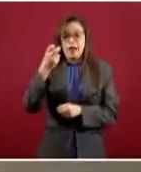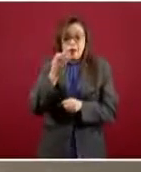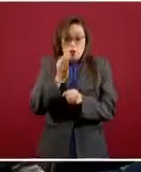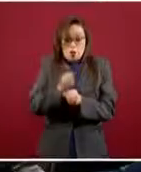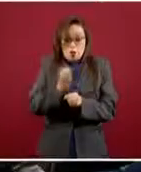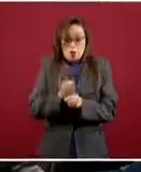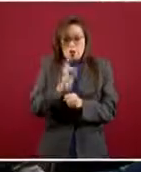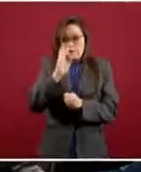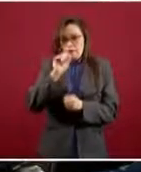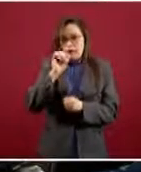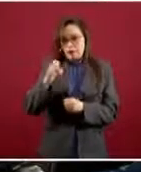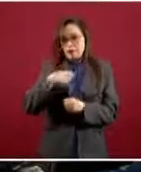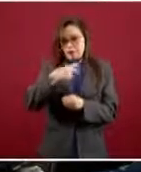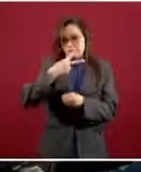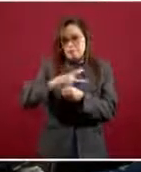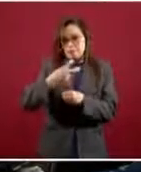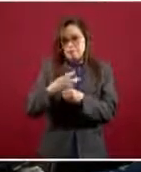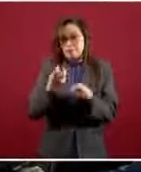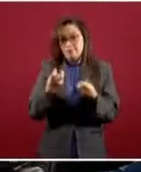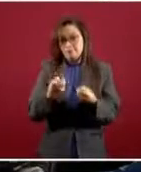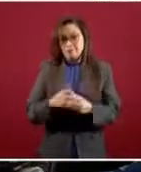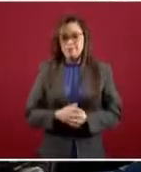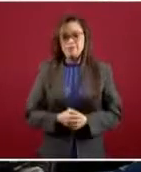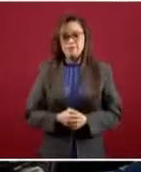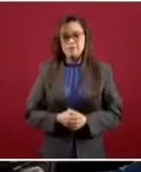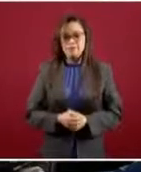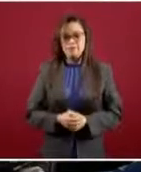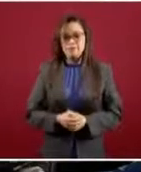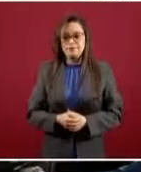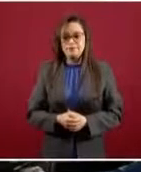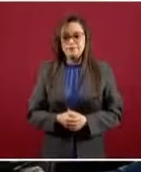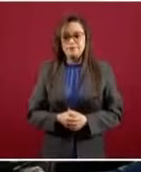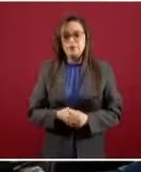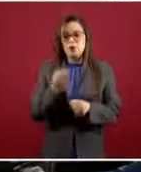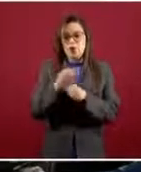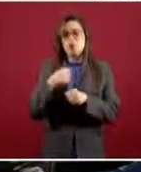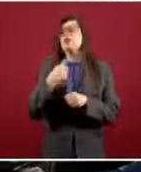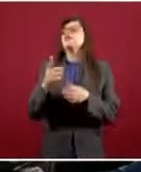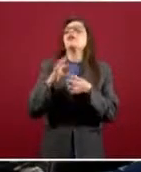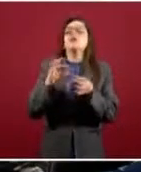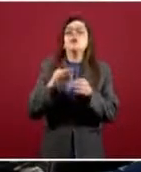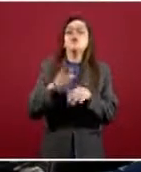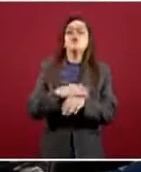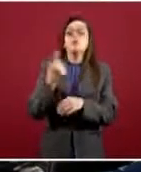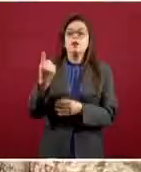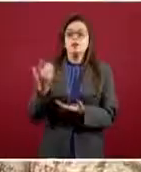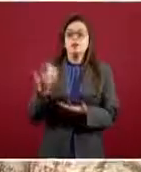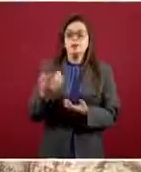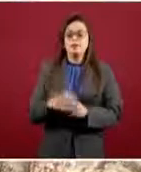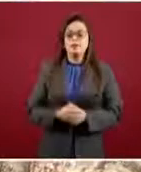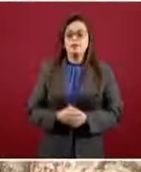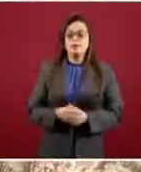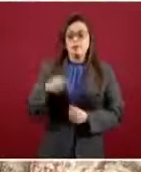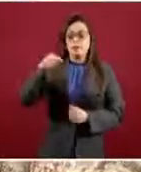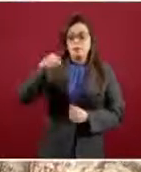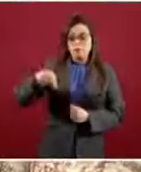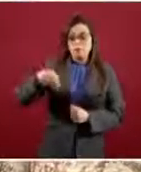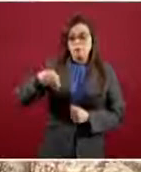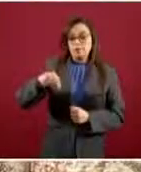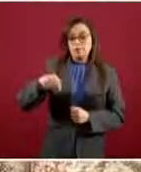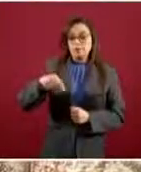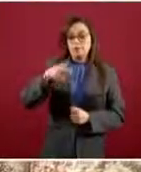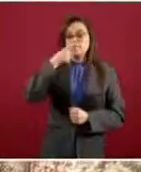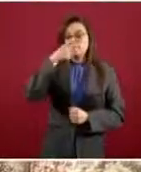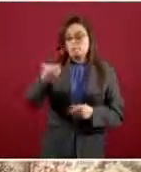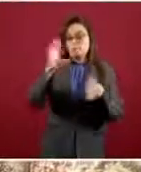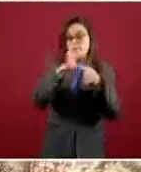porque recuerdo muy bien que usted ha muy oportunamente traído este mensaje sobre la